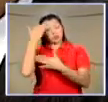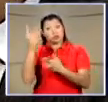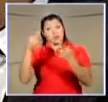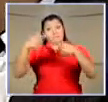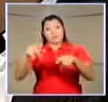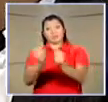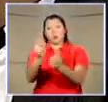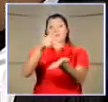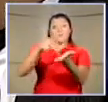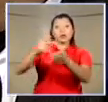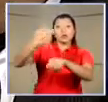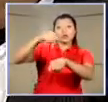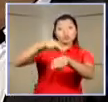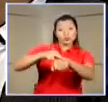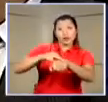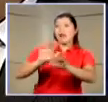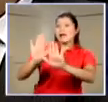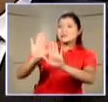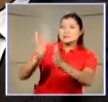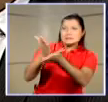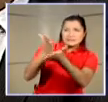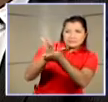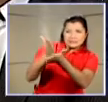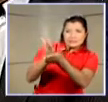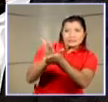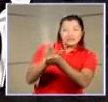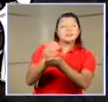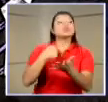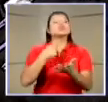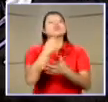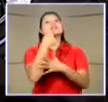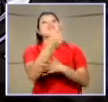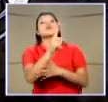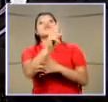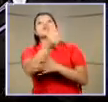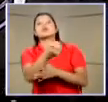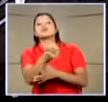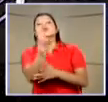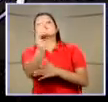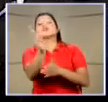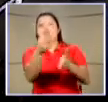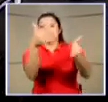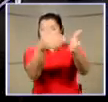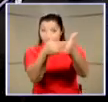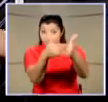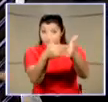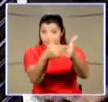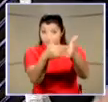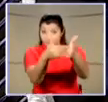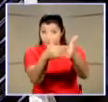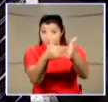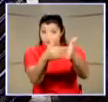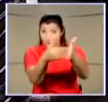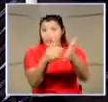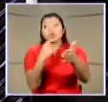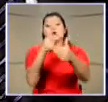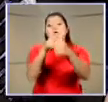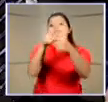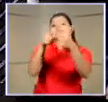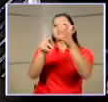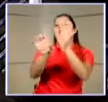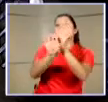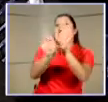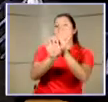parques nacionales, ¿verdad? Okay. Yo les estoy dando un diagnóstico de dónde van a golpear, que van a golpear más duro